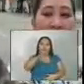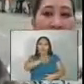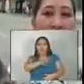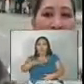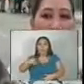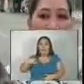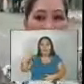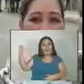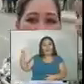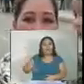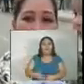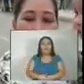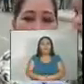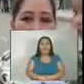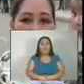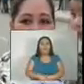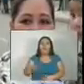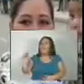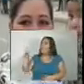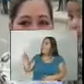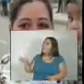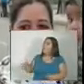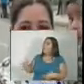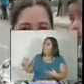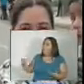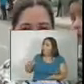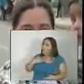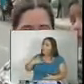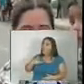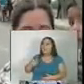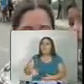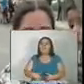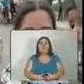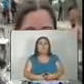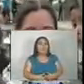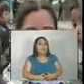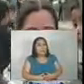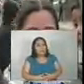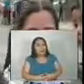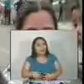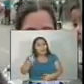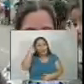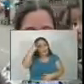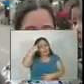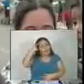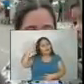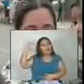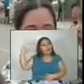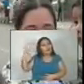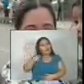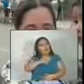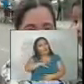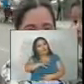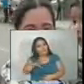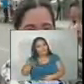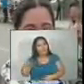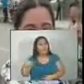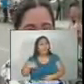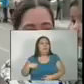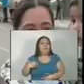familia que está allá también. ¿En qué sentido se les torna a ustedes muy difícil acá? El extrañar a los seres queridos